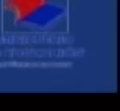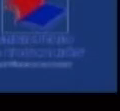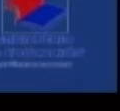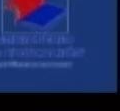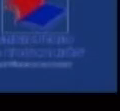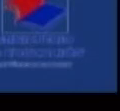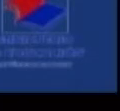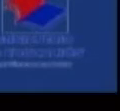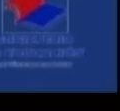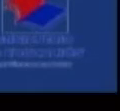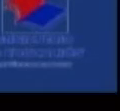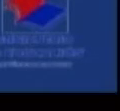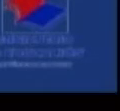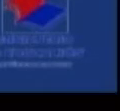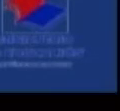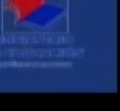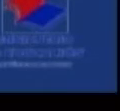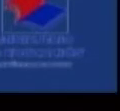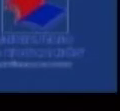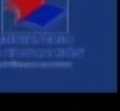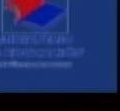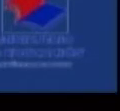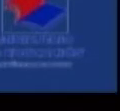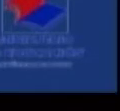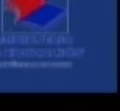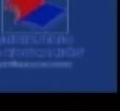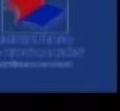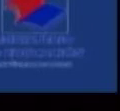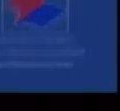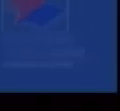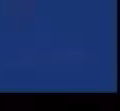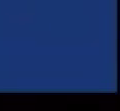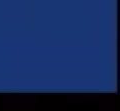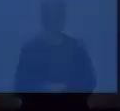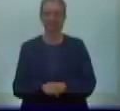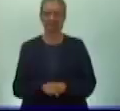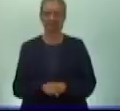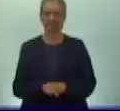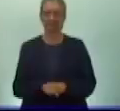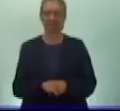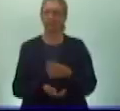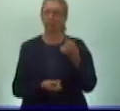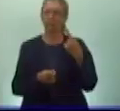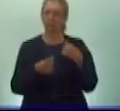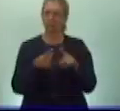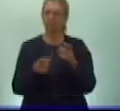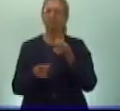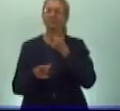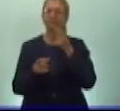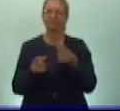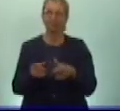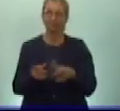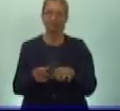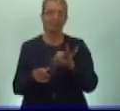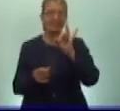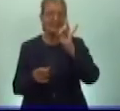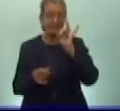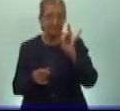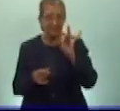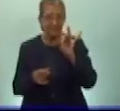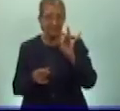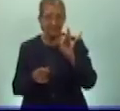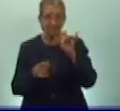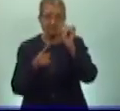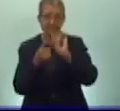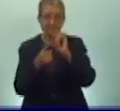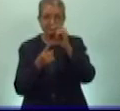Veamos otro ejemplo. 7 plátanos no pueden